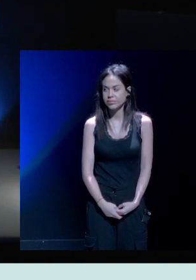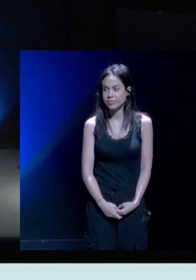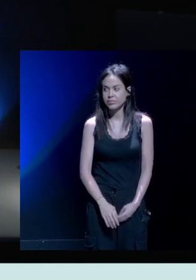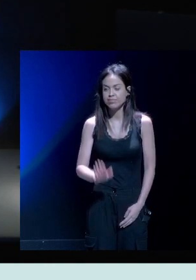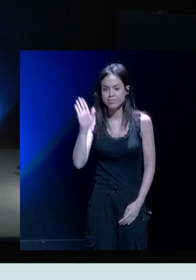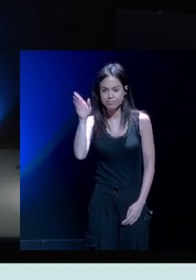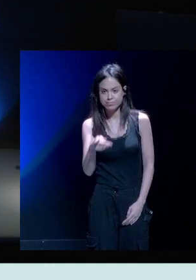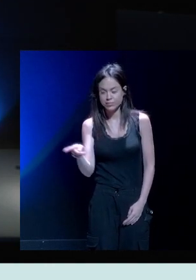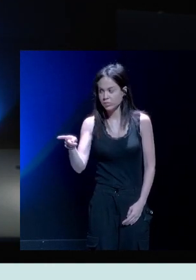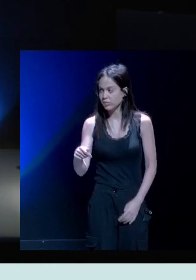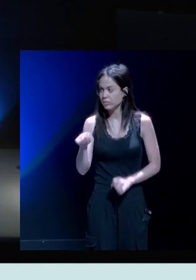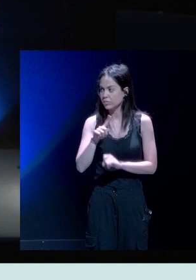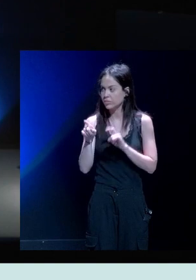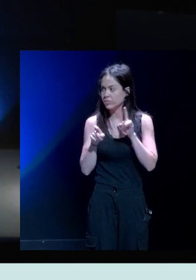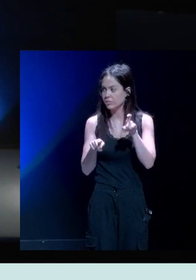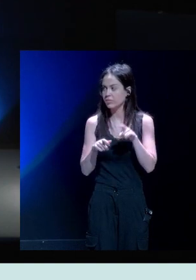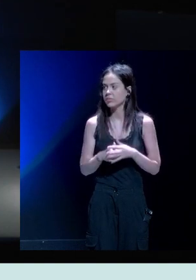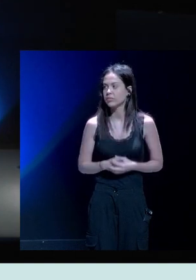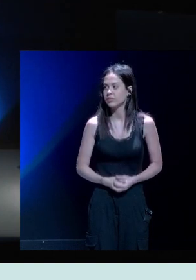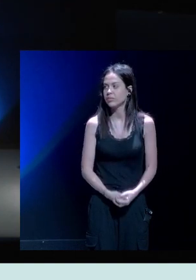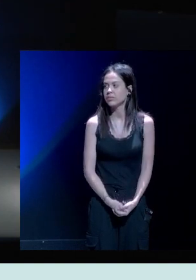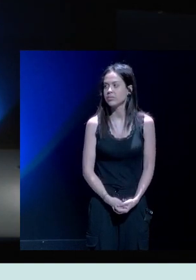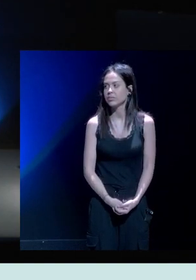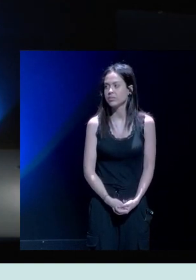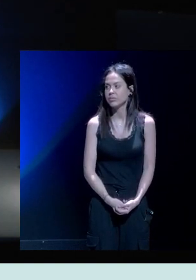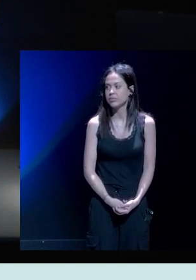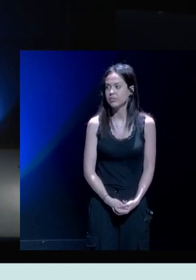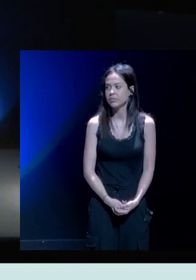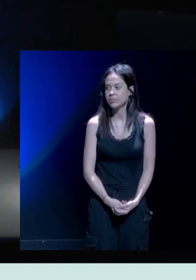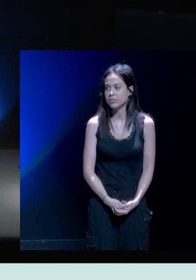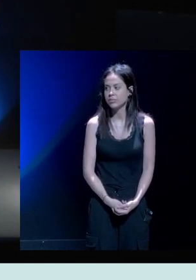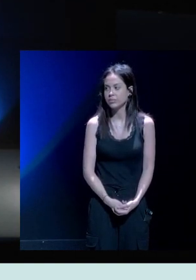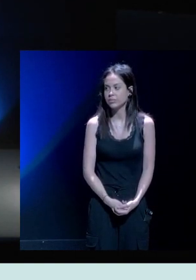Aquí tenemos, por favor, compañera. Aquí, muy bien.